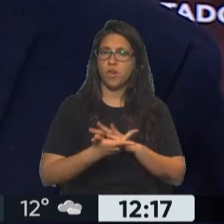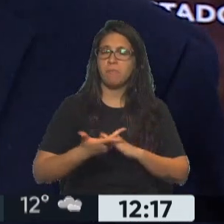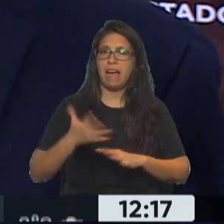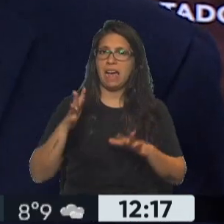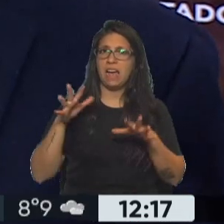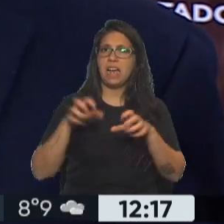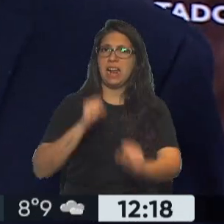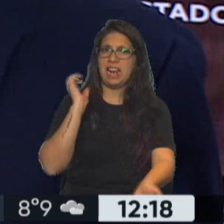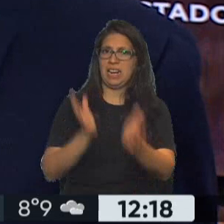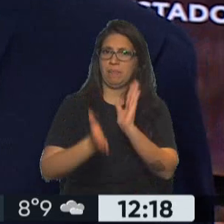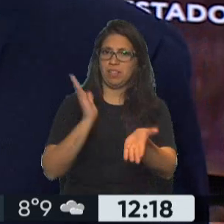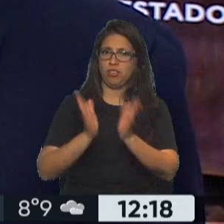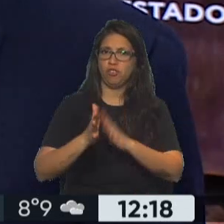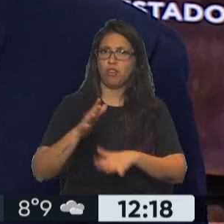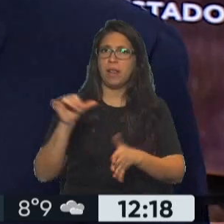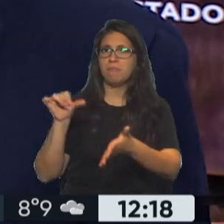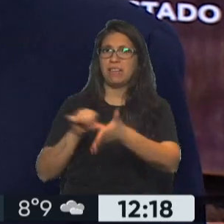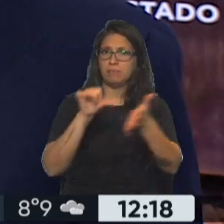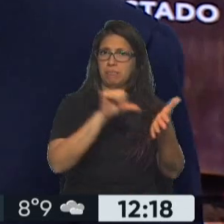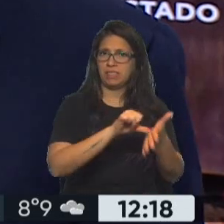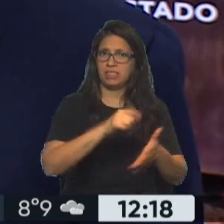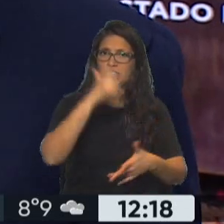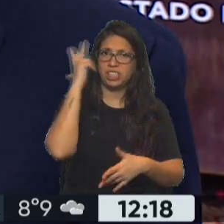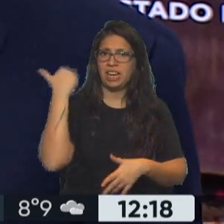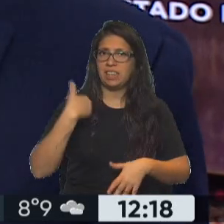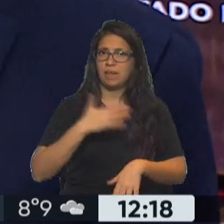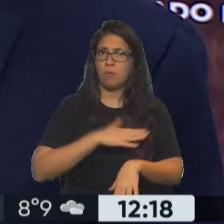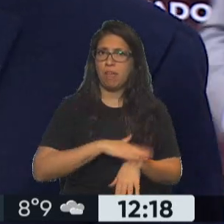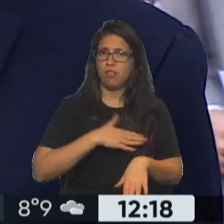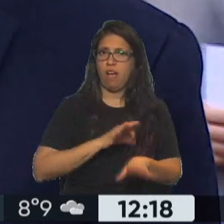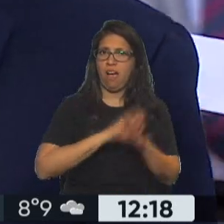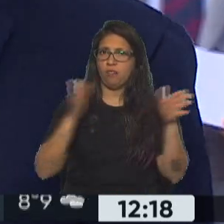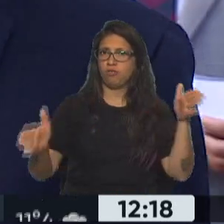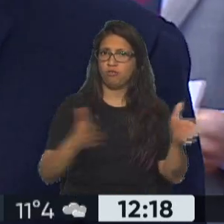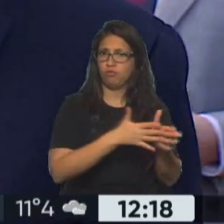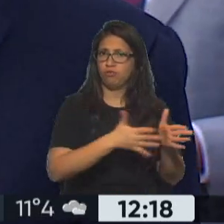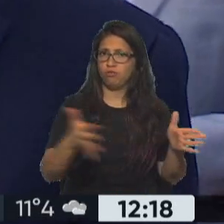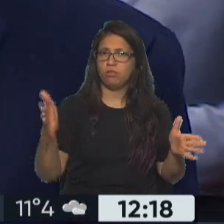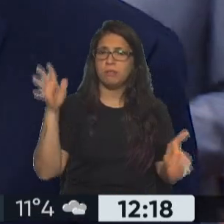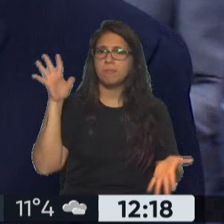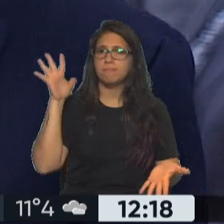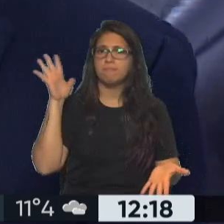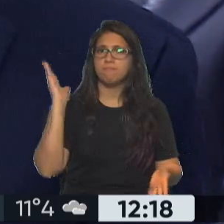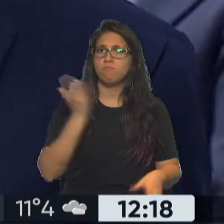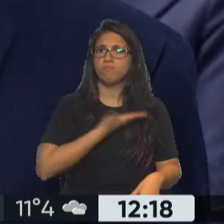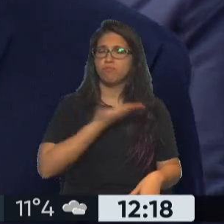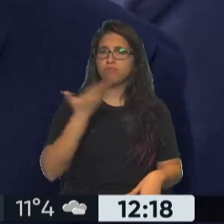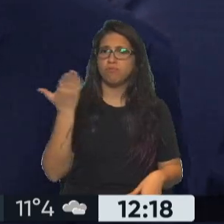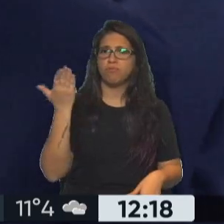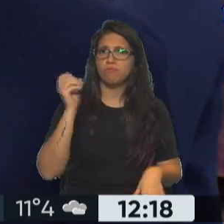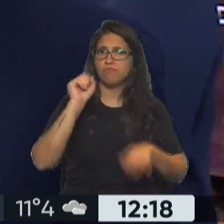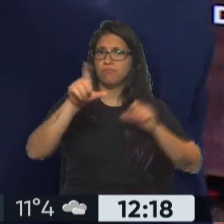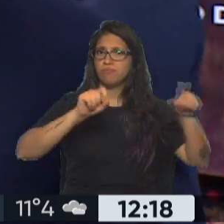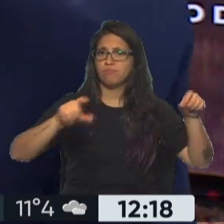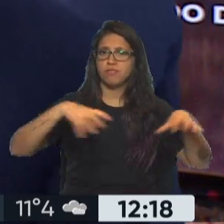represión en nuestros países en esos años, ¿no? Y que por lo tanto no solo afectó a los nacionales, sino que también